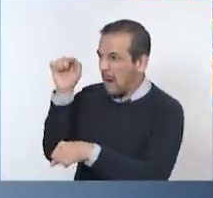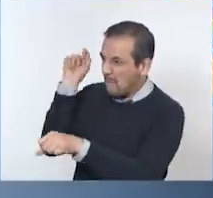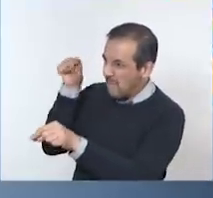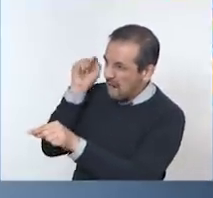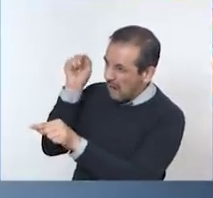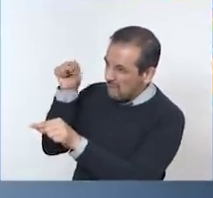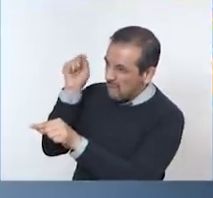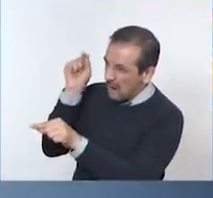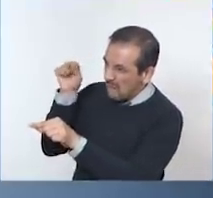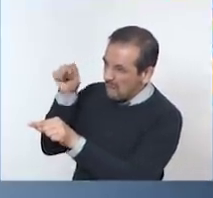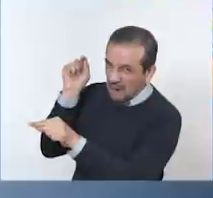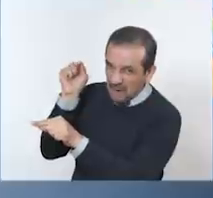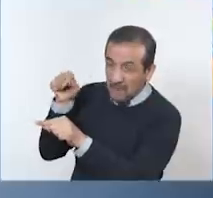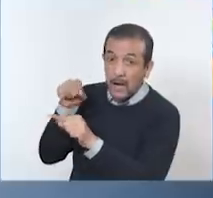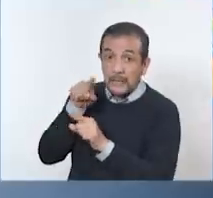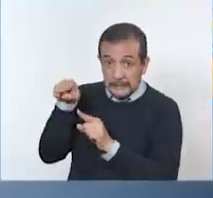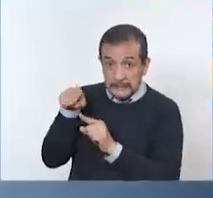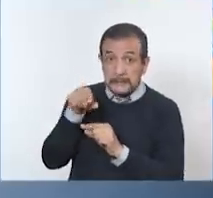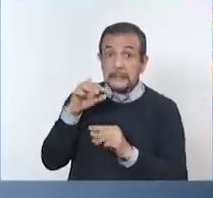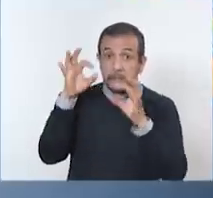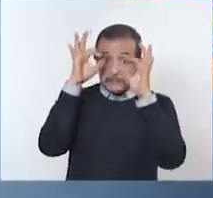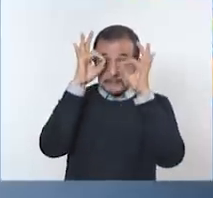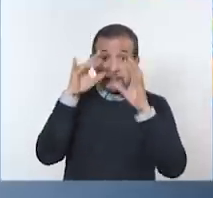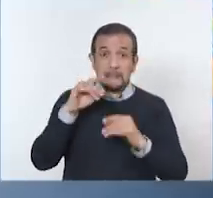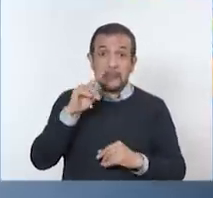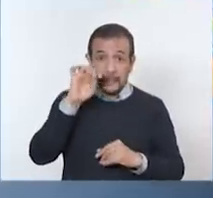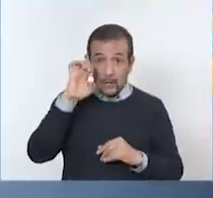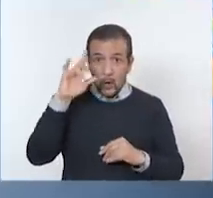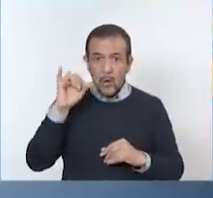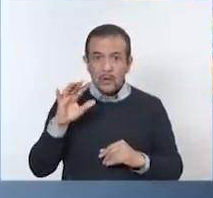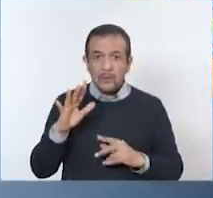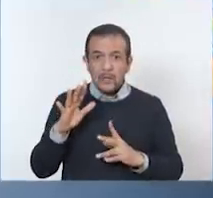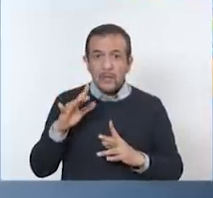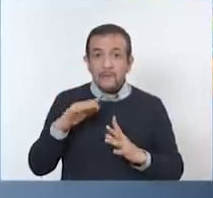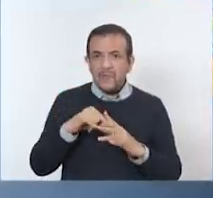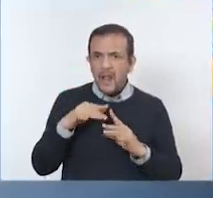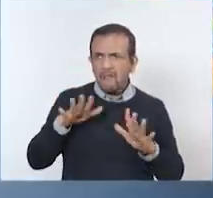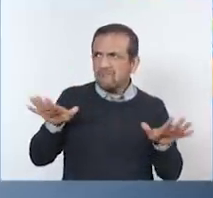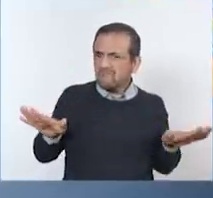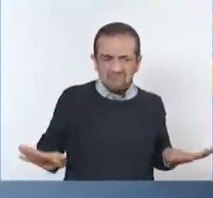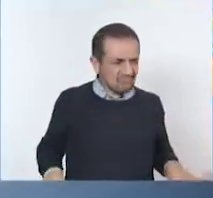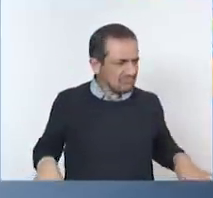ta, ta, ta, ta, ta! Entonces el tecolote voló.